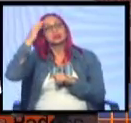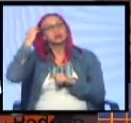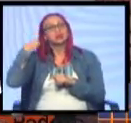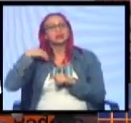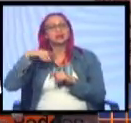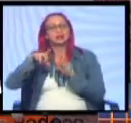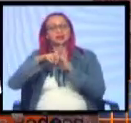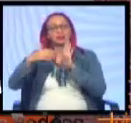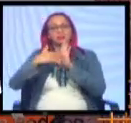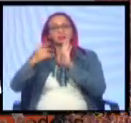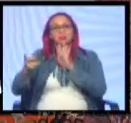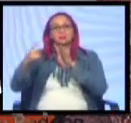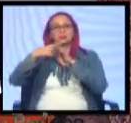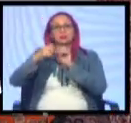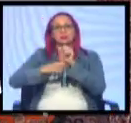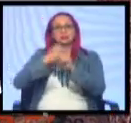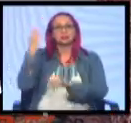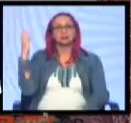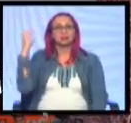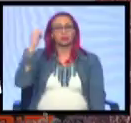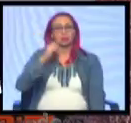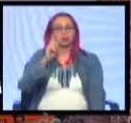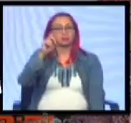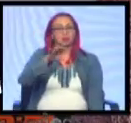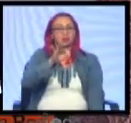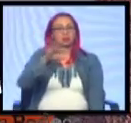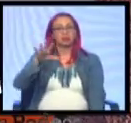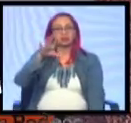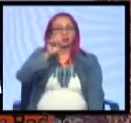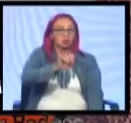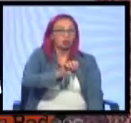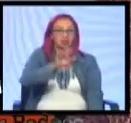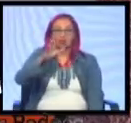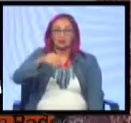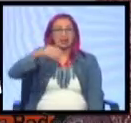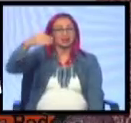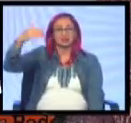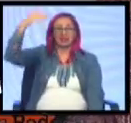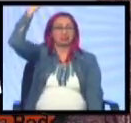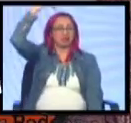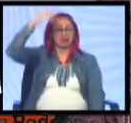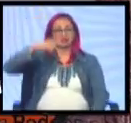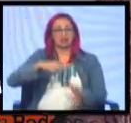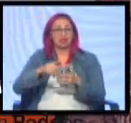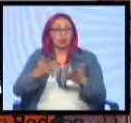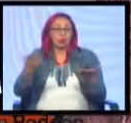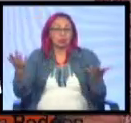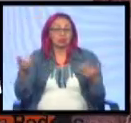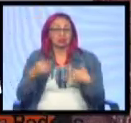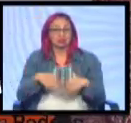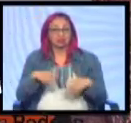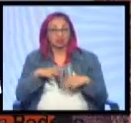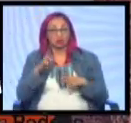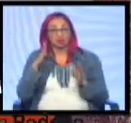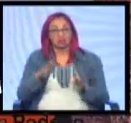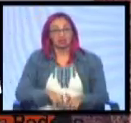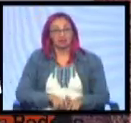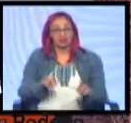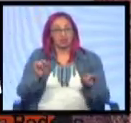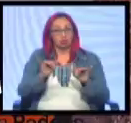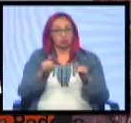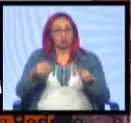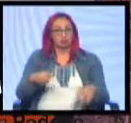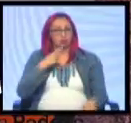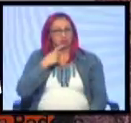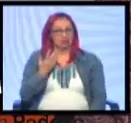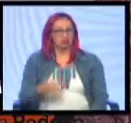tenemos para aplicar es de los años 50, de 1950 o más atrás. Entonces era una Costa Rica diferente, como lo hemos